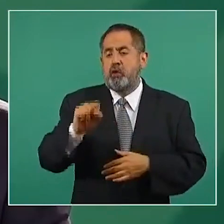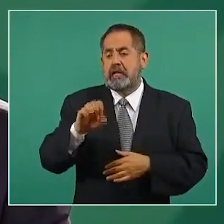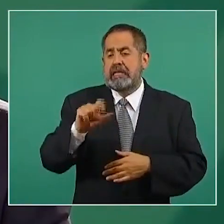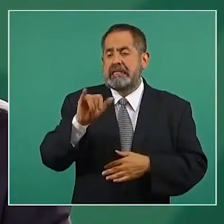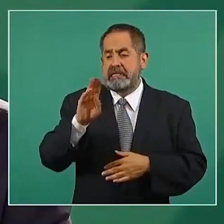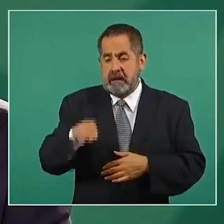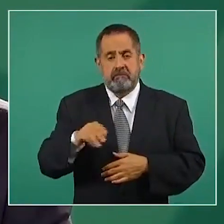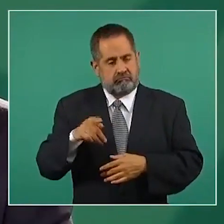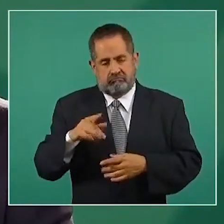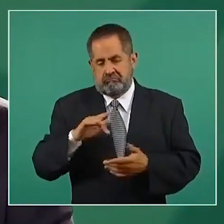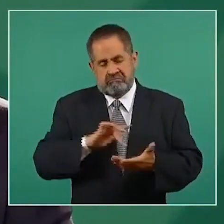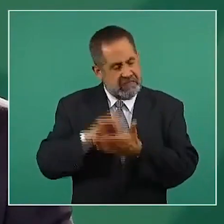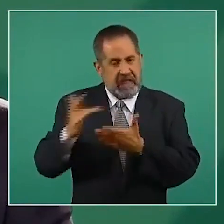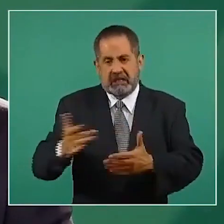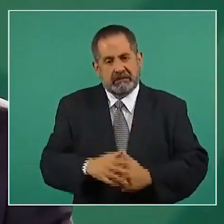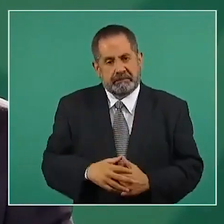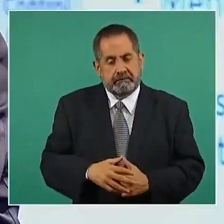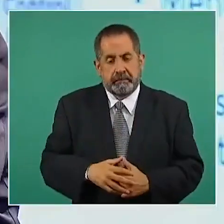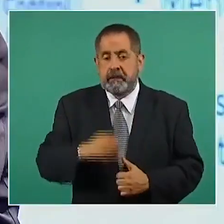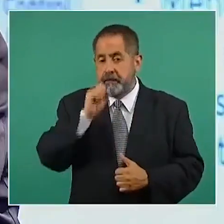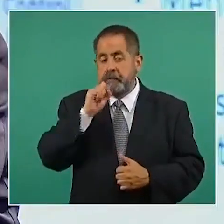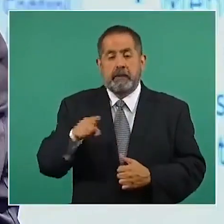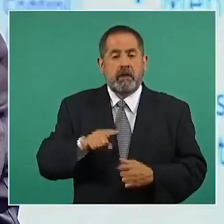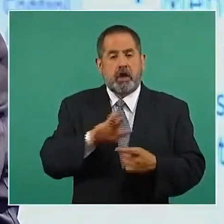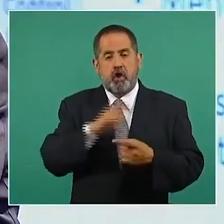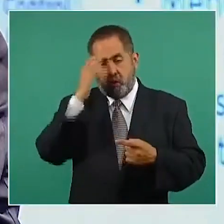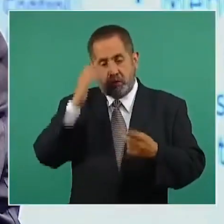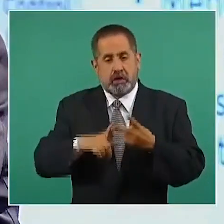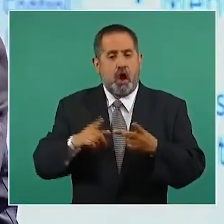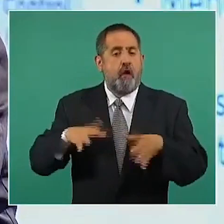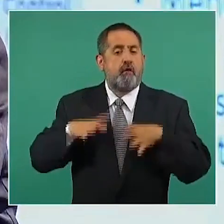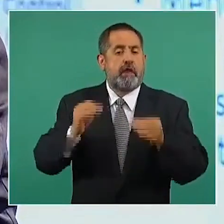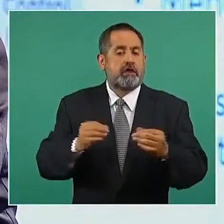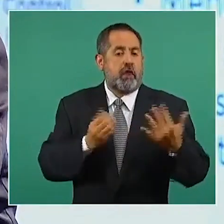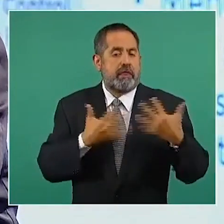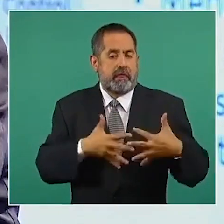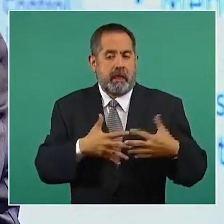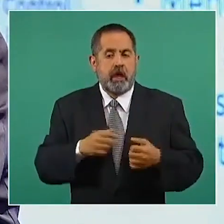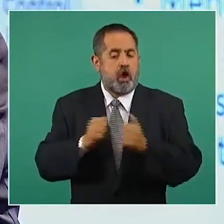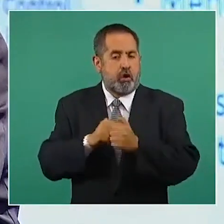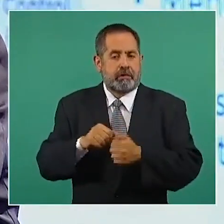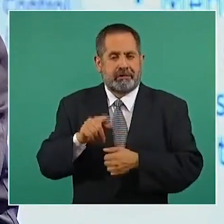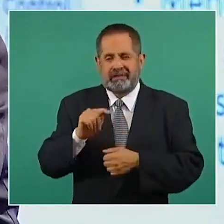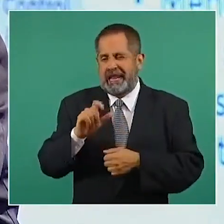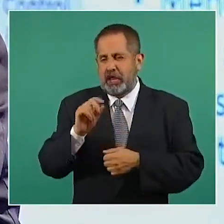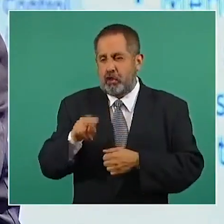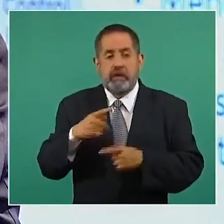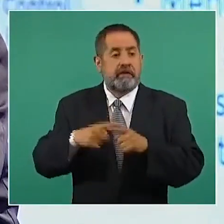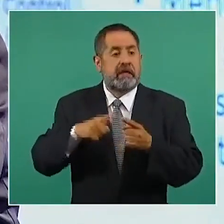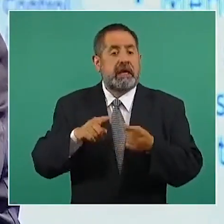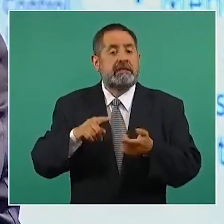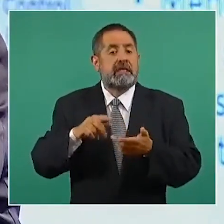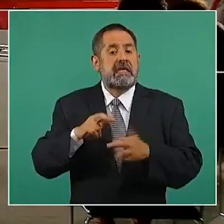Salud en particular. Y también reconocer a la Fundación Teletón, que a través de sus diversos centros de